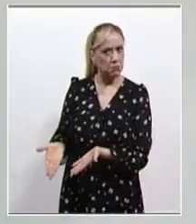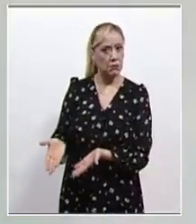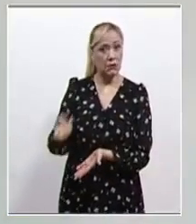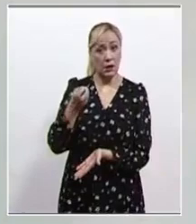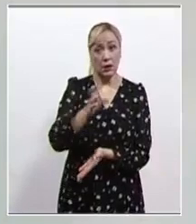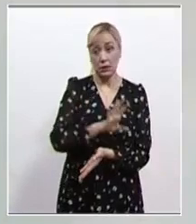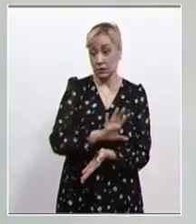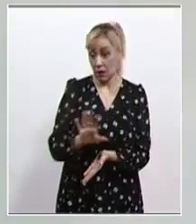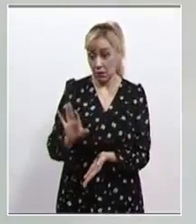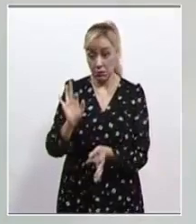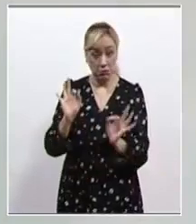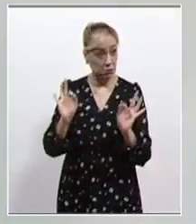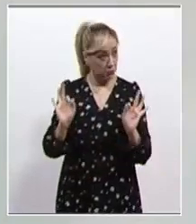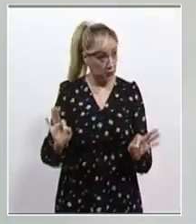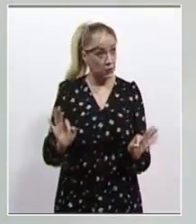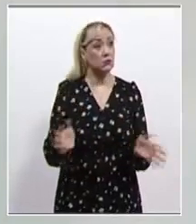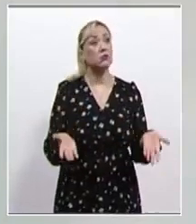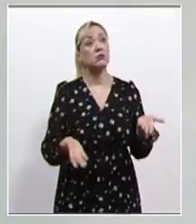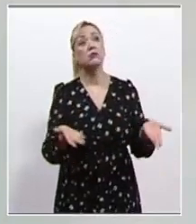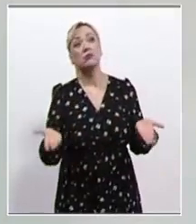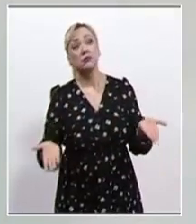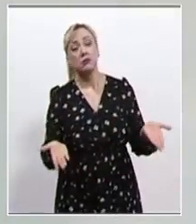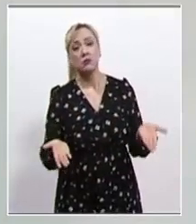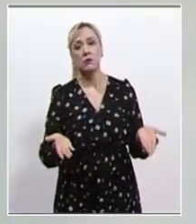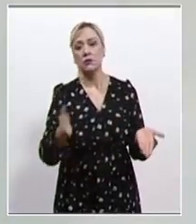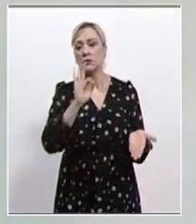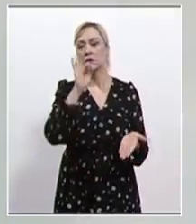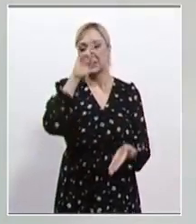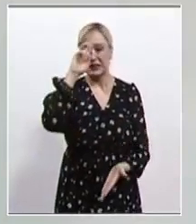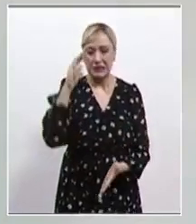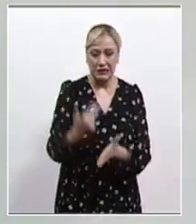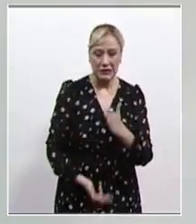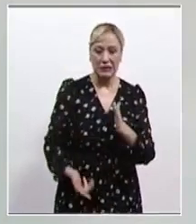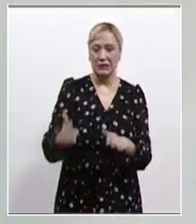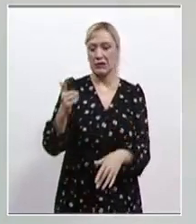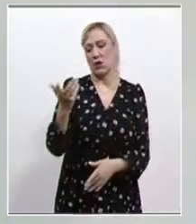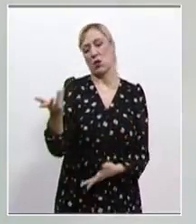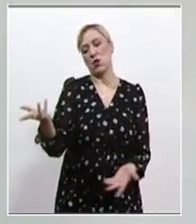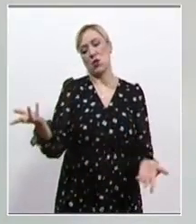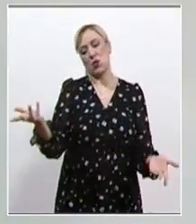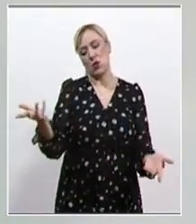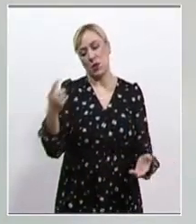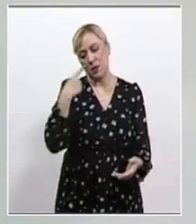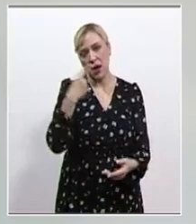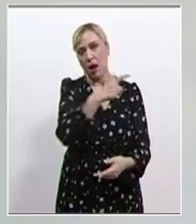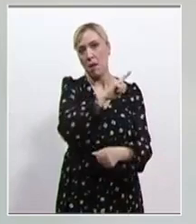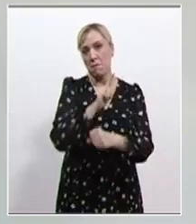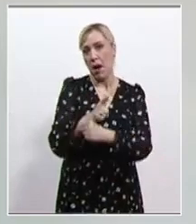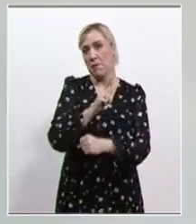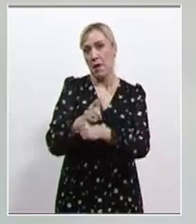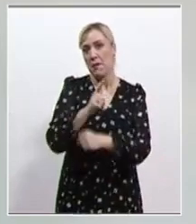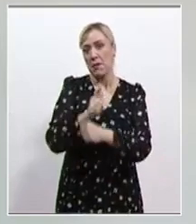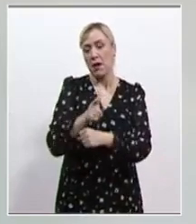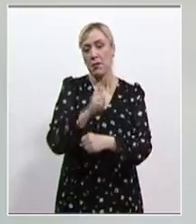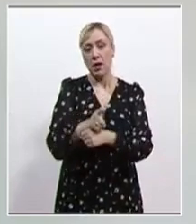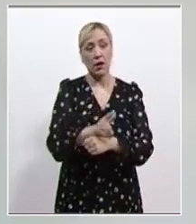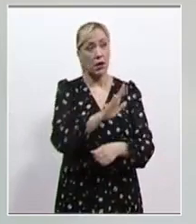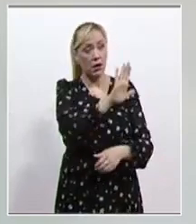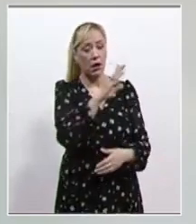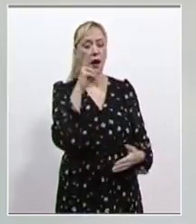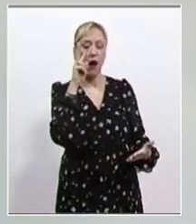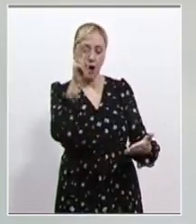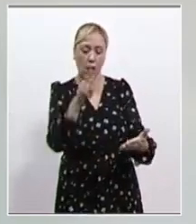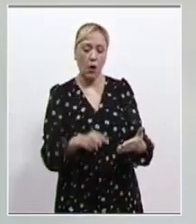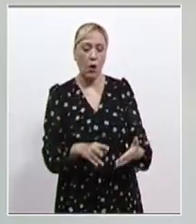medidas para atender esas violaciones que detectó el Estado denunciante, y a partir